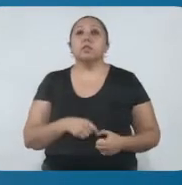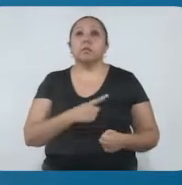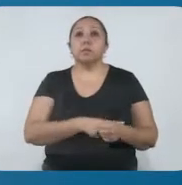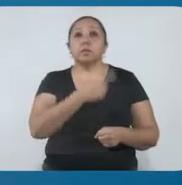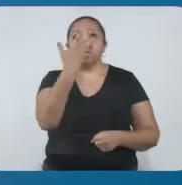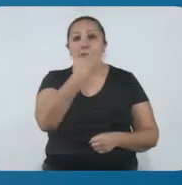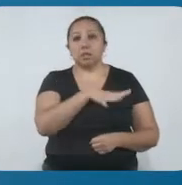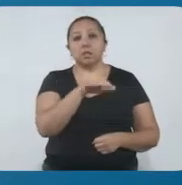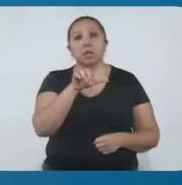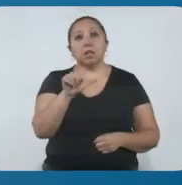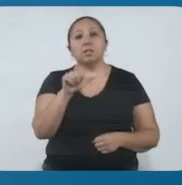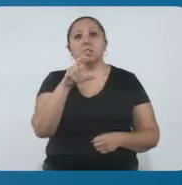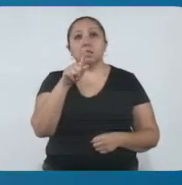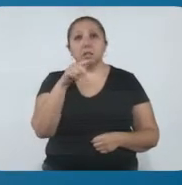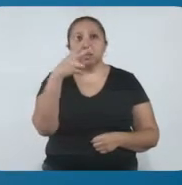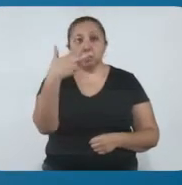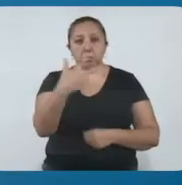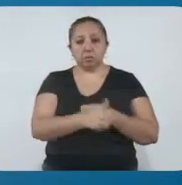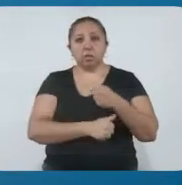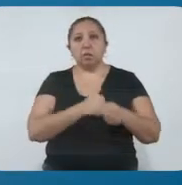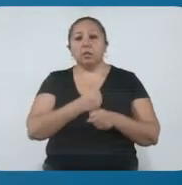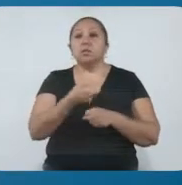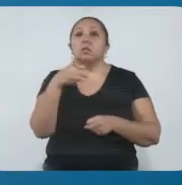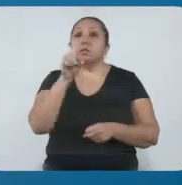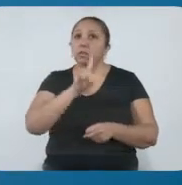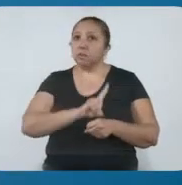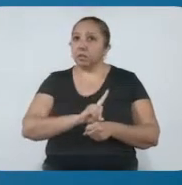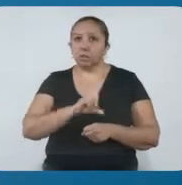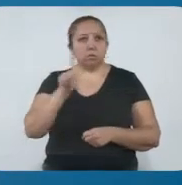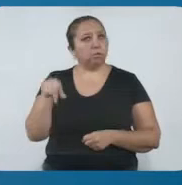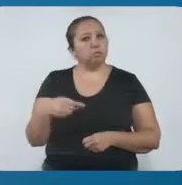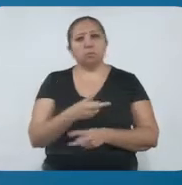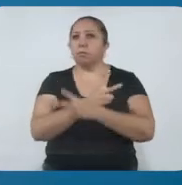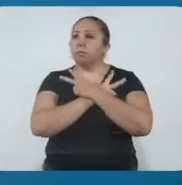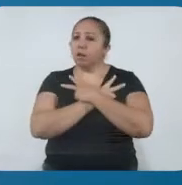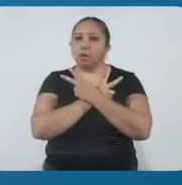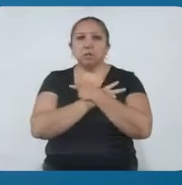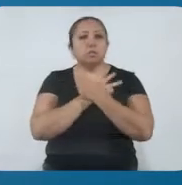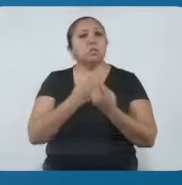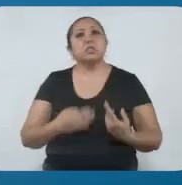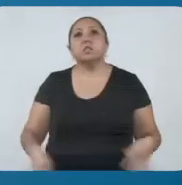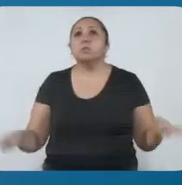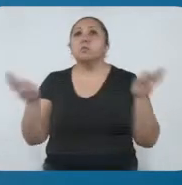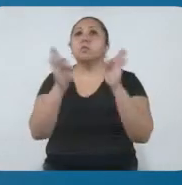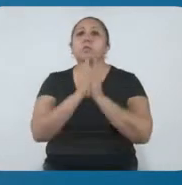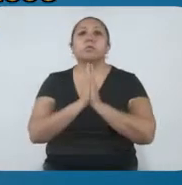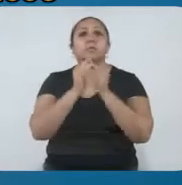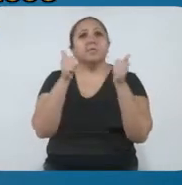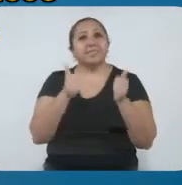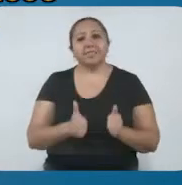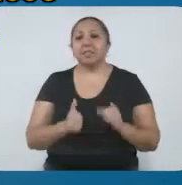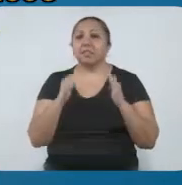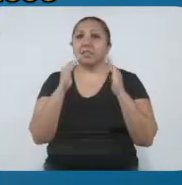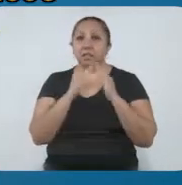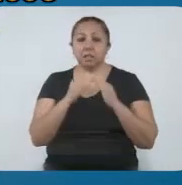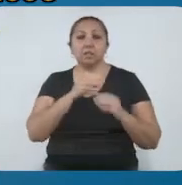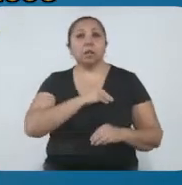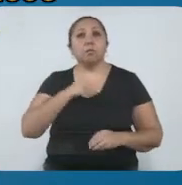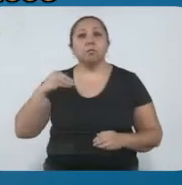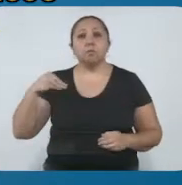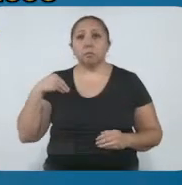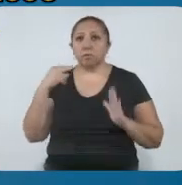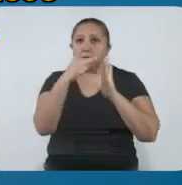de 10 a 78 años. Estos días no son vacaciones. Es muy importante que se queden en casa, cumplan las